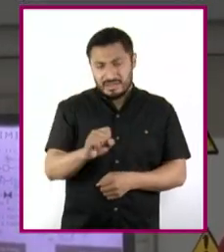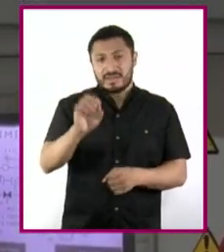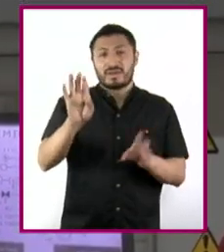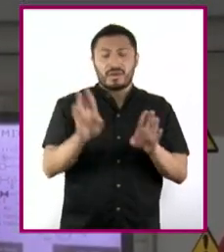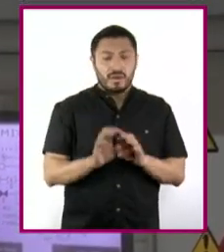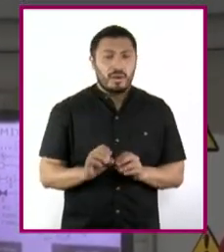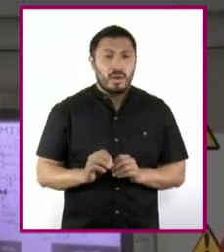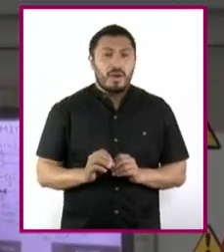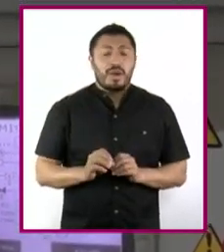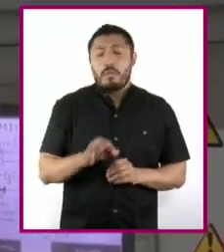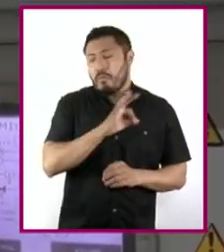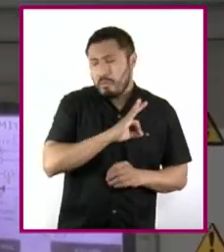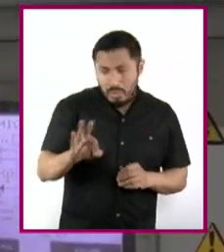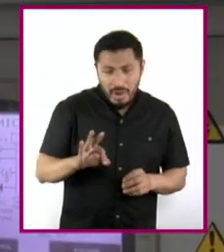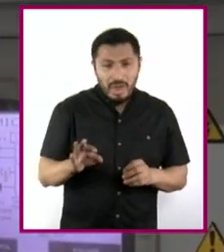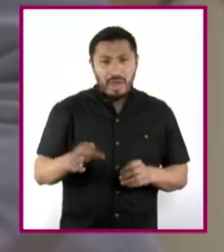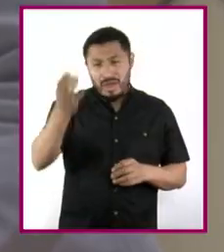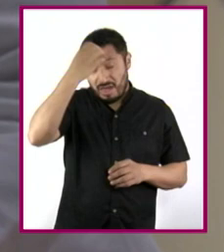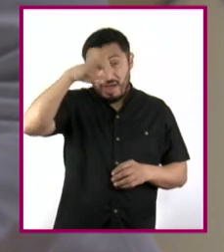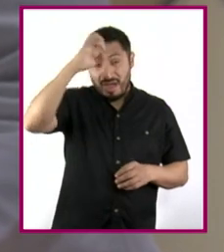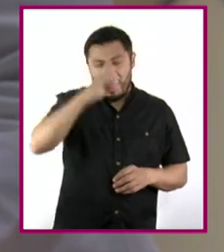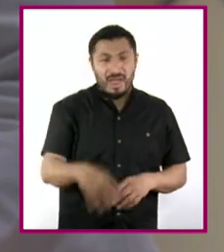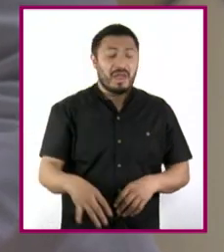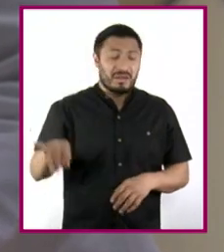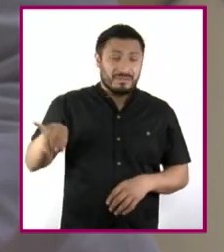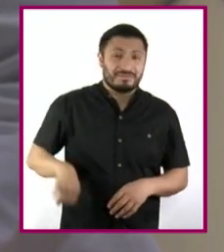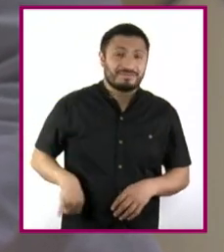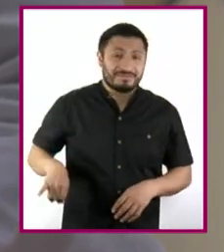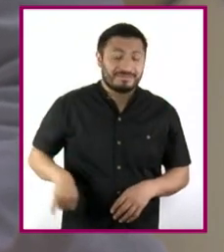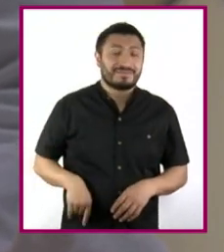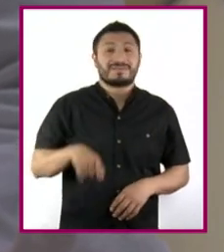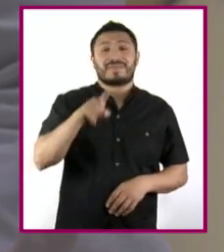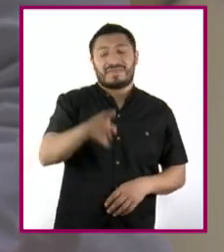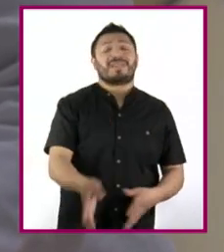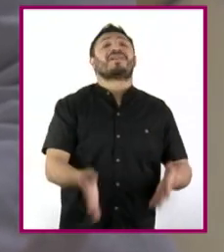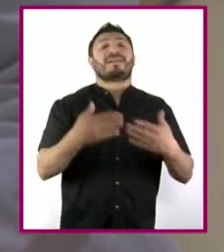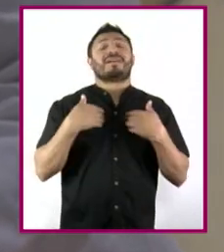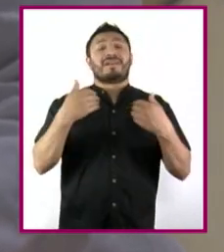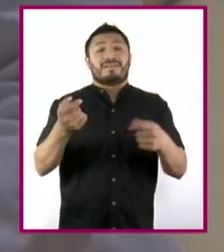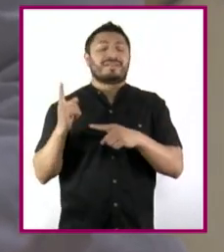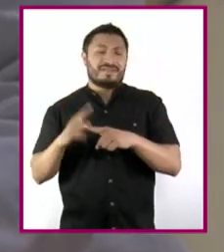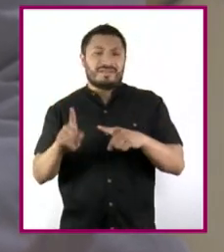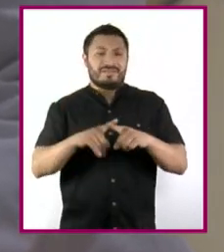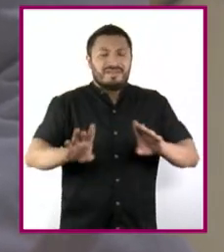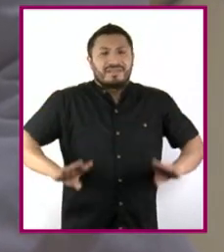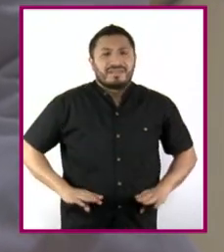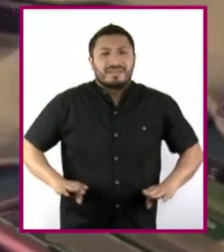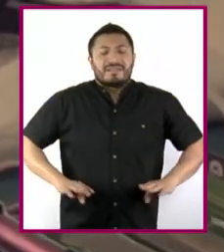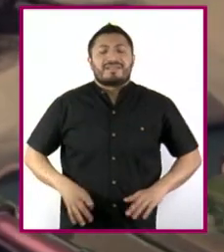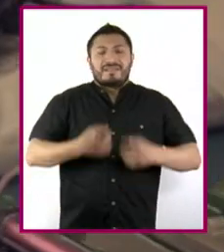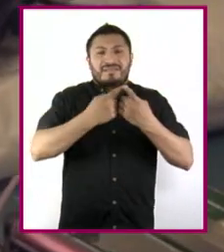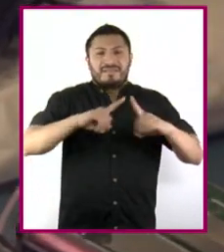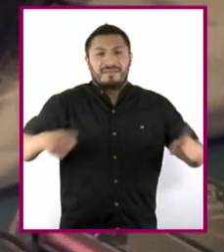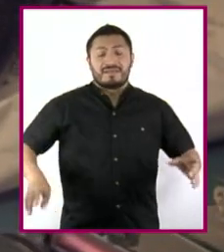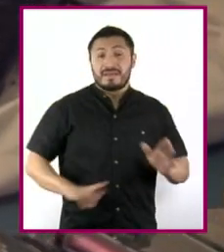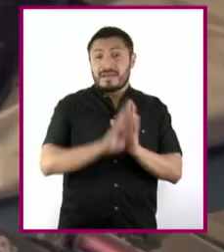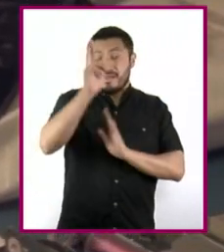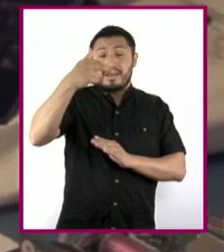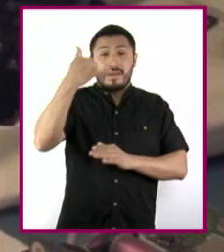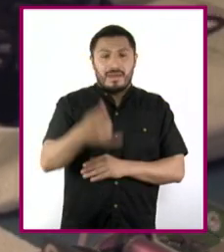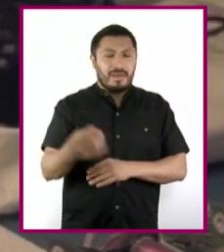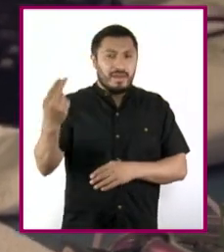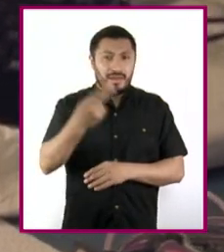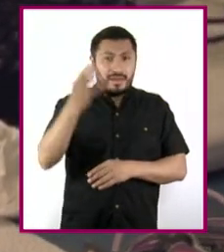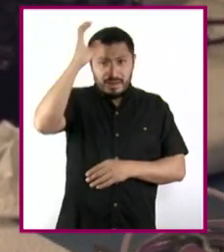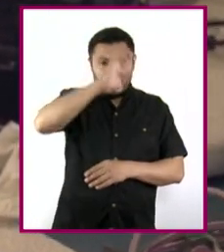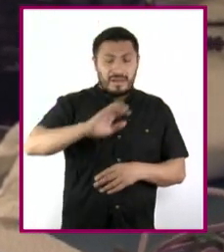receptor GPS puede ser una experiencia muy interesante que ilustrará diferentes aspectos del desarrollo espacial y que requerirá de la ciencia,